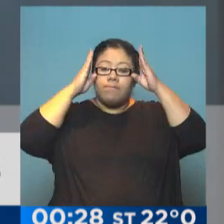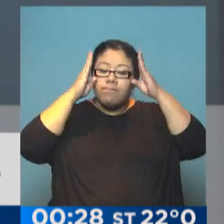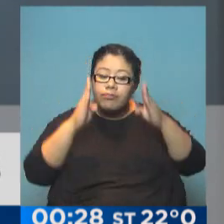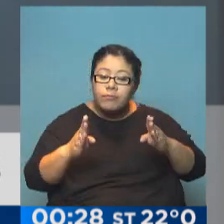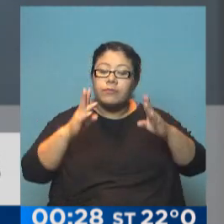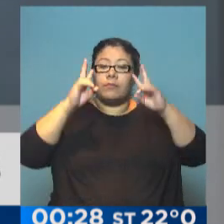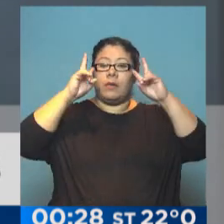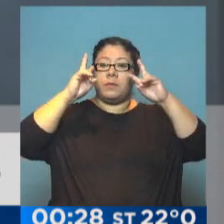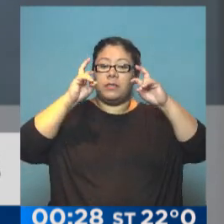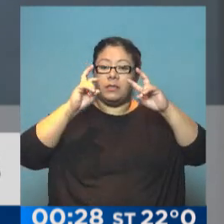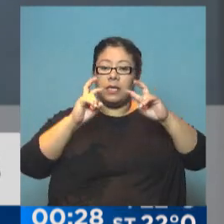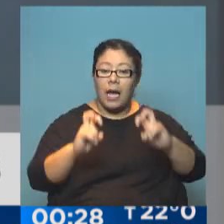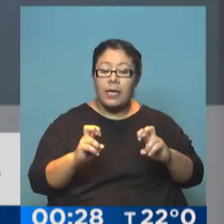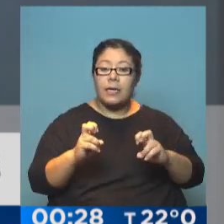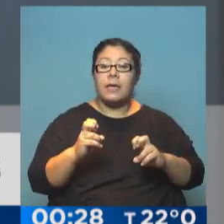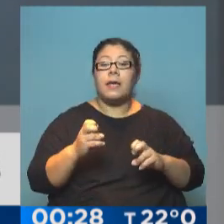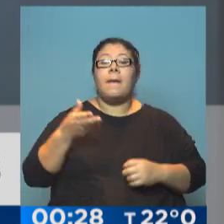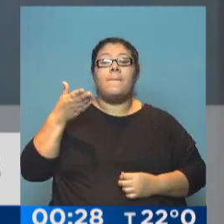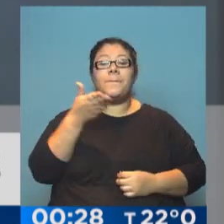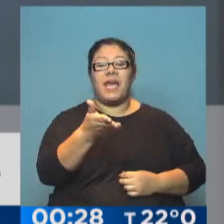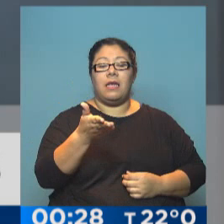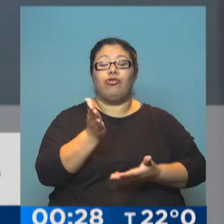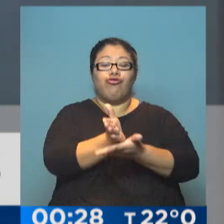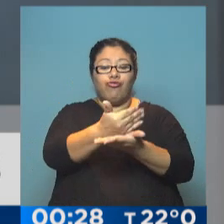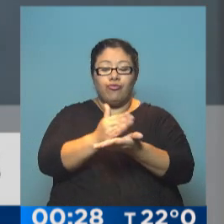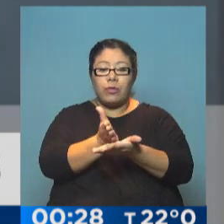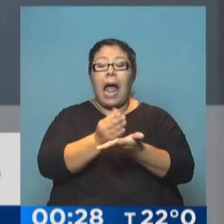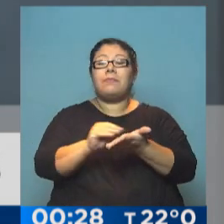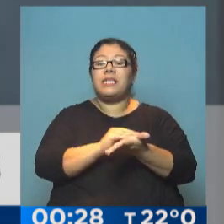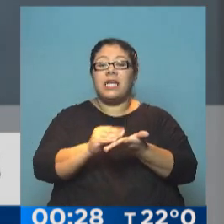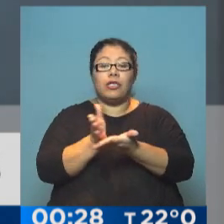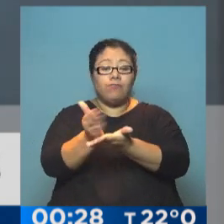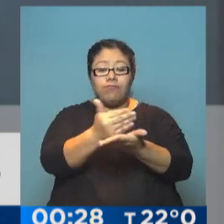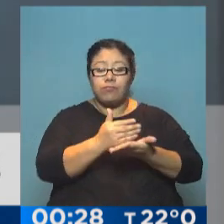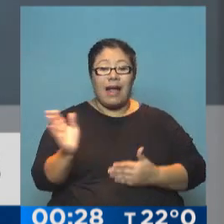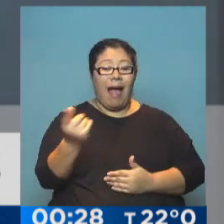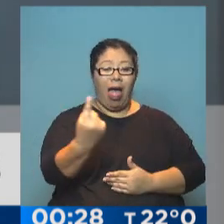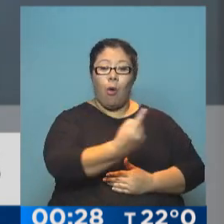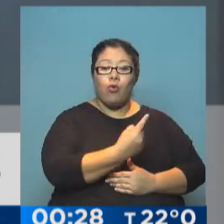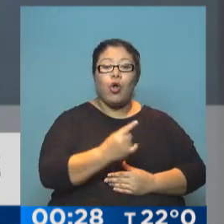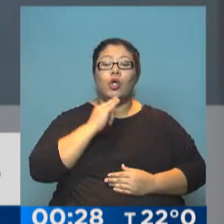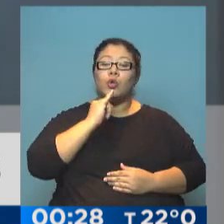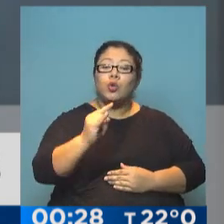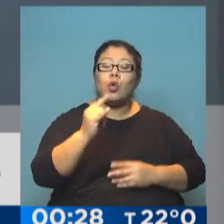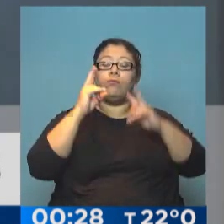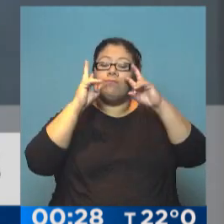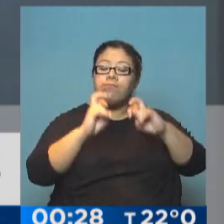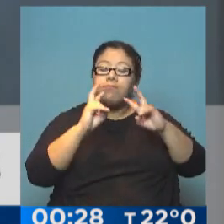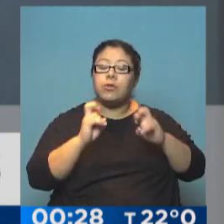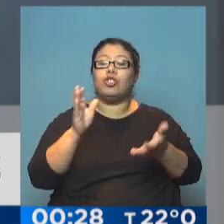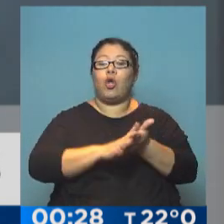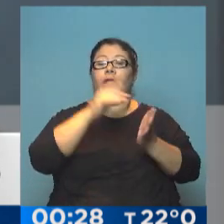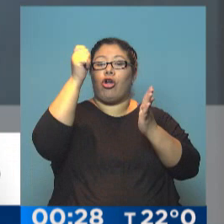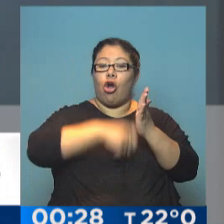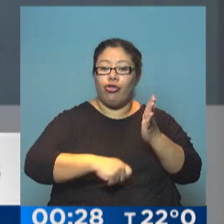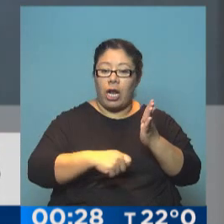mirar y le hemos pedido a cada una de las áreas de la administración que evalúen la situación de esos contratos,